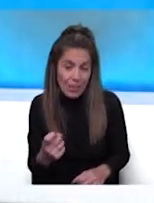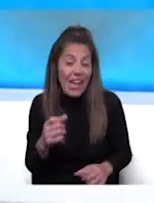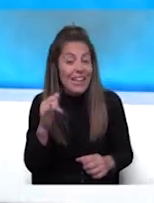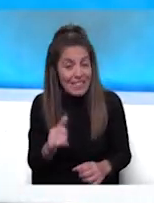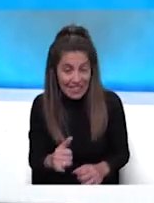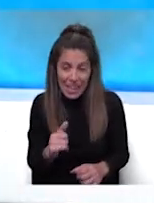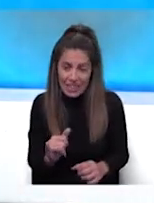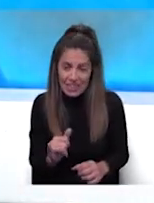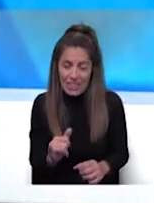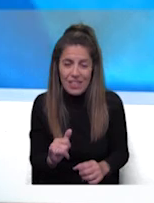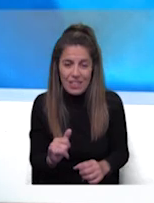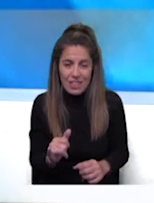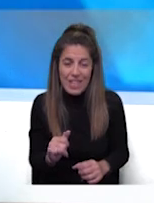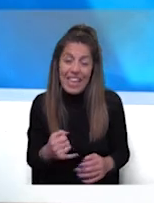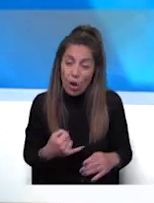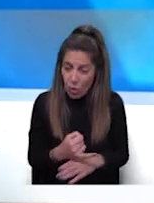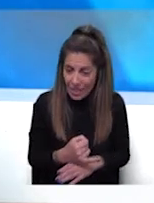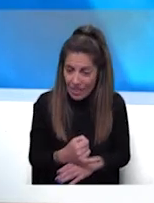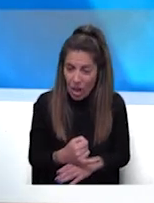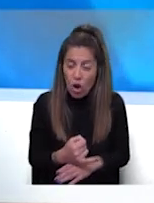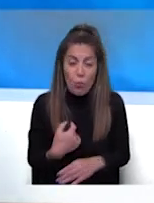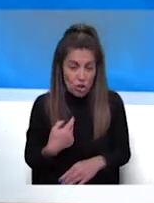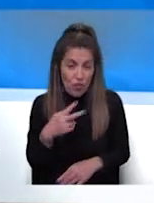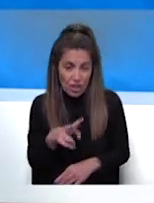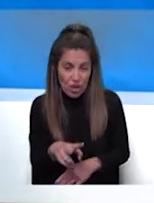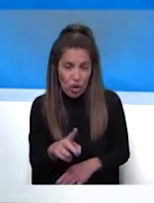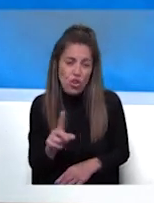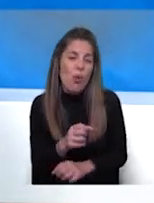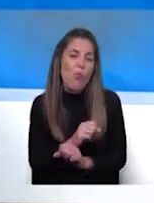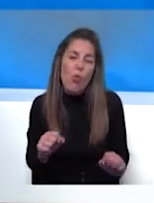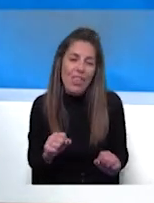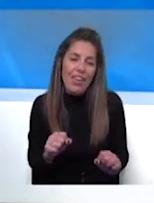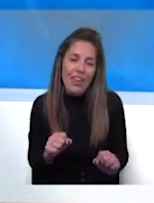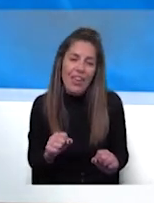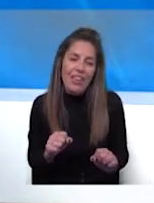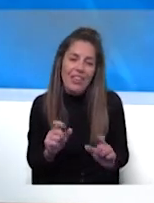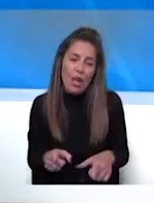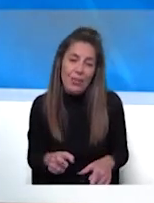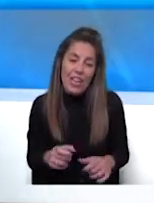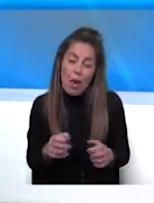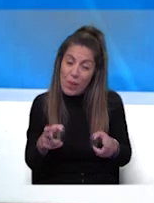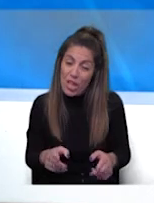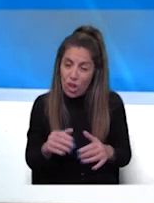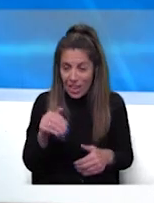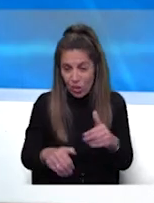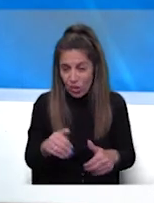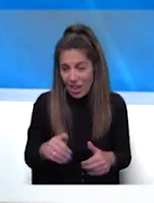una irregularidad, como yo veo en este caso, no puede ser ajena al hecho de que estamos en periodo electoral.